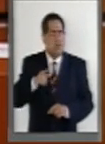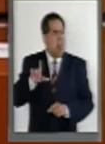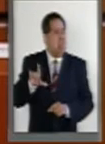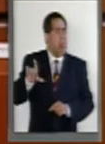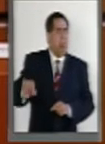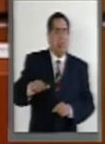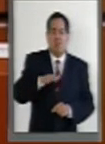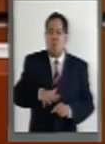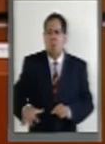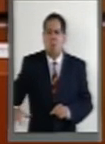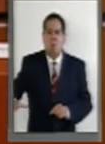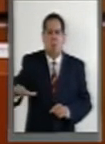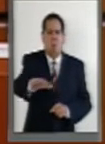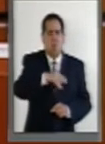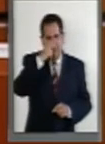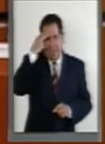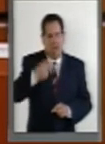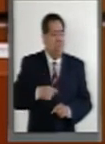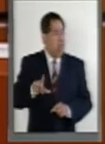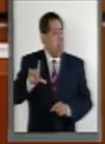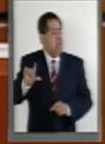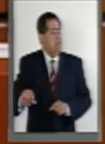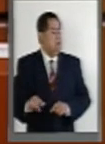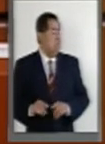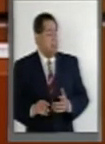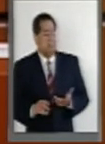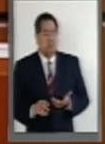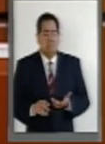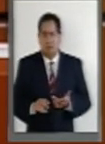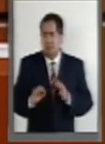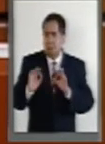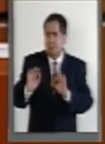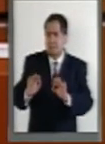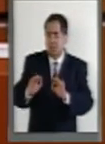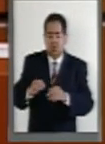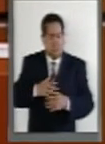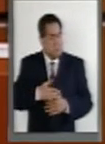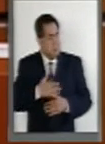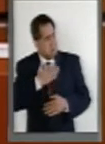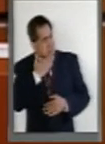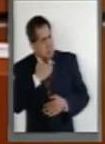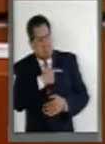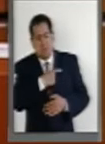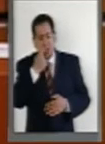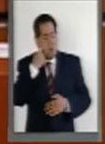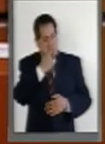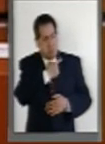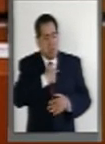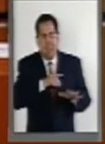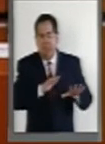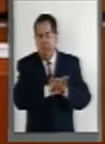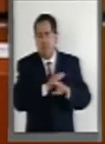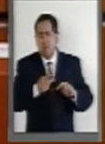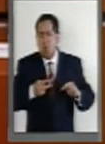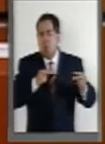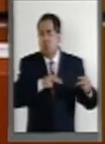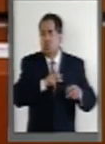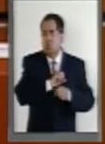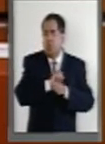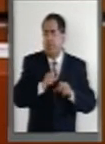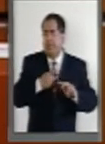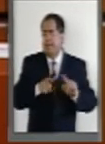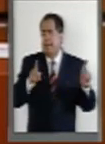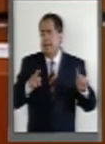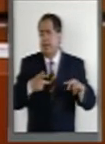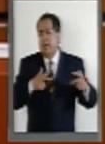de todos los mexicanos al señalar que sí apreció un cambio en el tono de Donald Trump y que